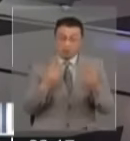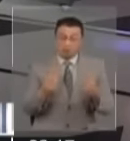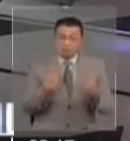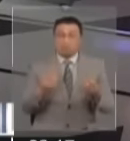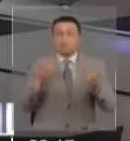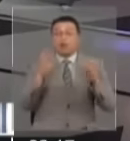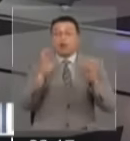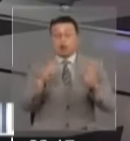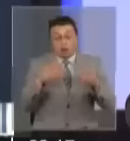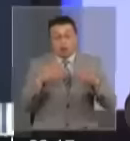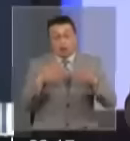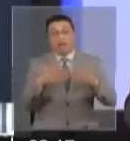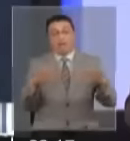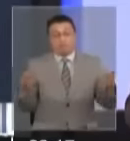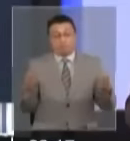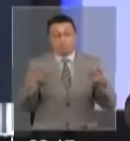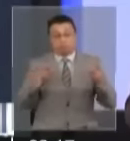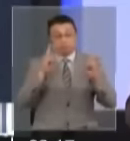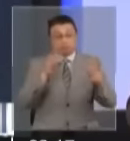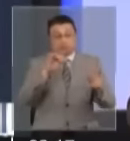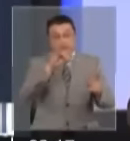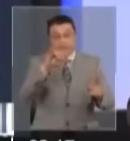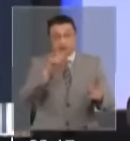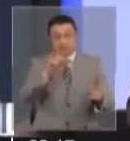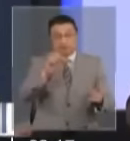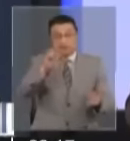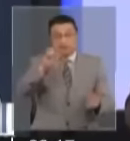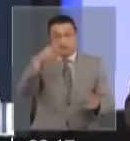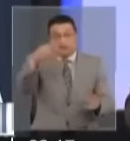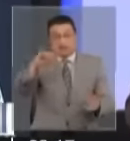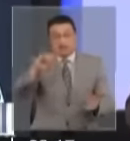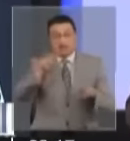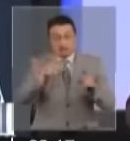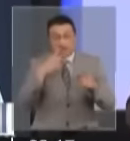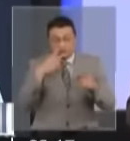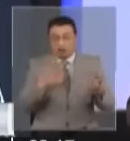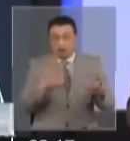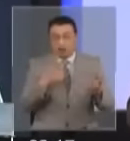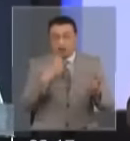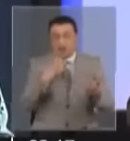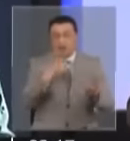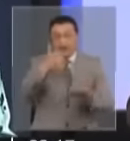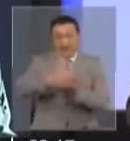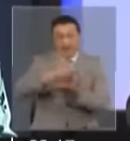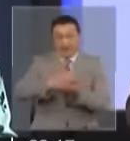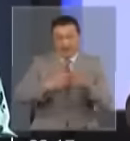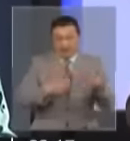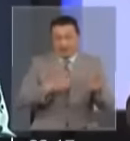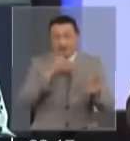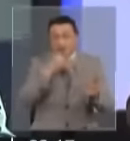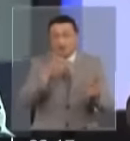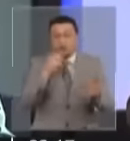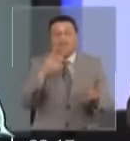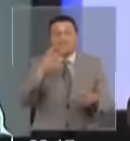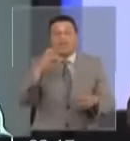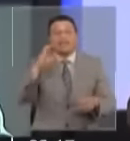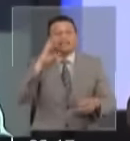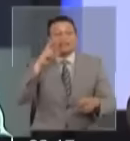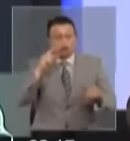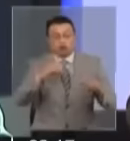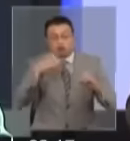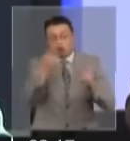la apertura que ha tenido el alcalde Sari en términos de dar espacio a las juntas de vecinos para poder pronunciarse. Yo creo que eso lo valora